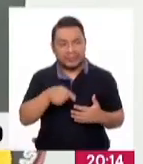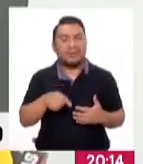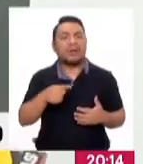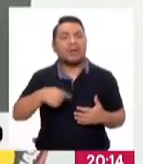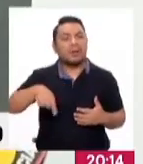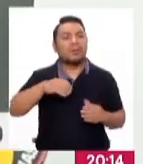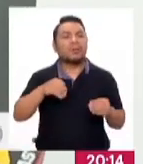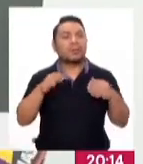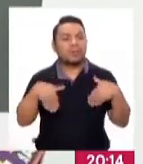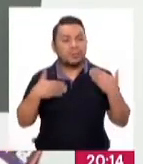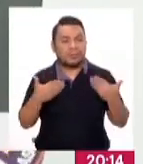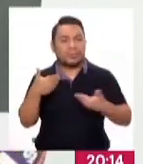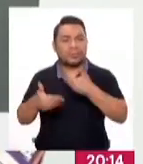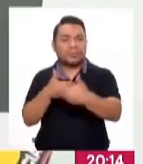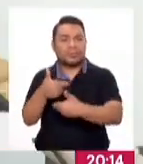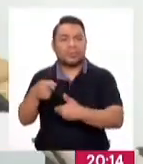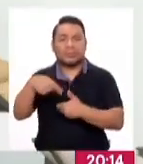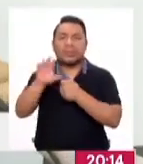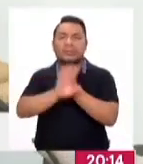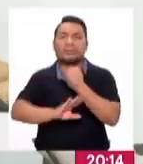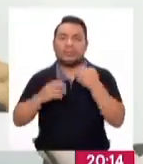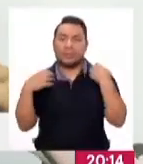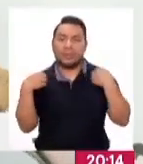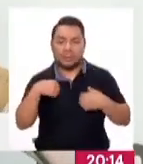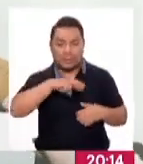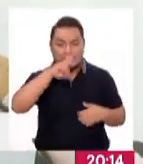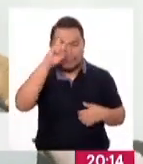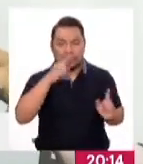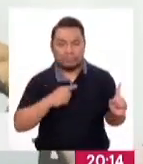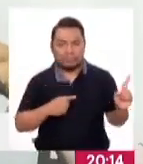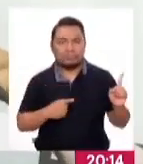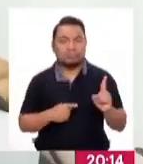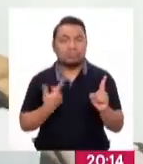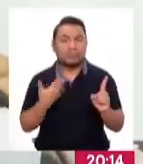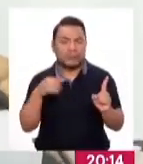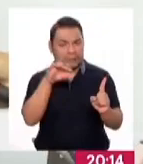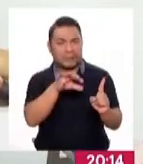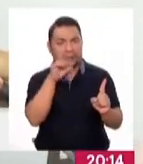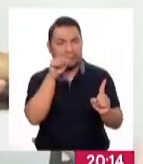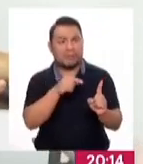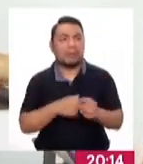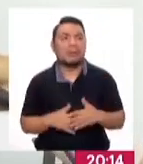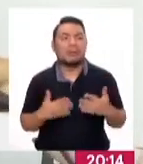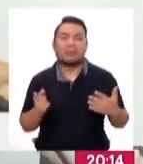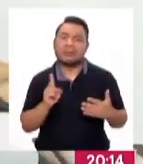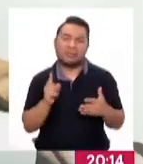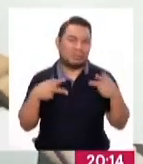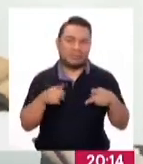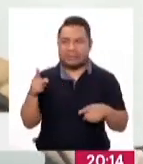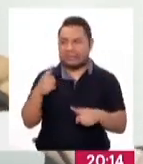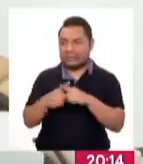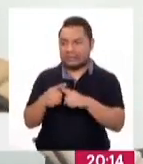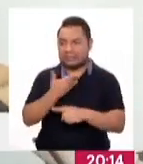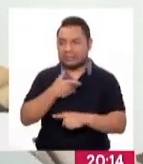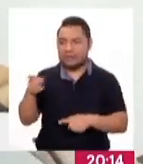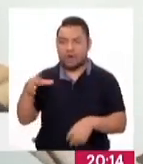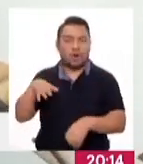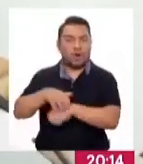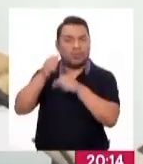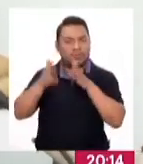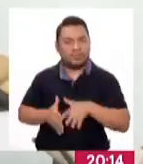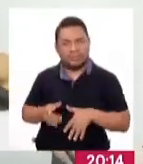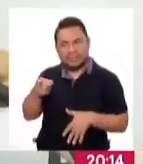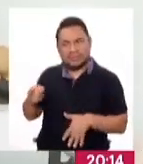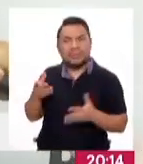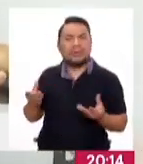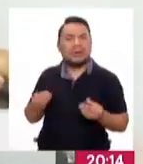podría llevarse a cabo la defensa. No vamos a permitir que un expresidente golpista,